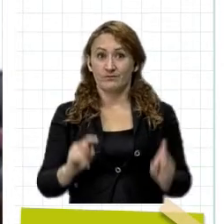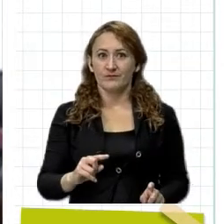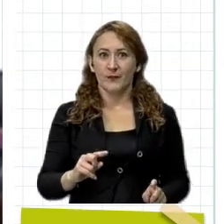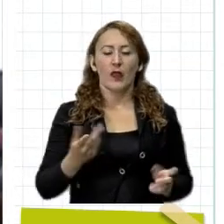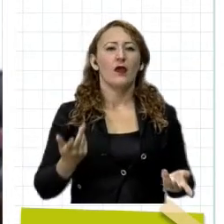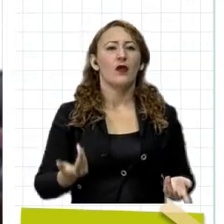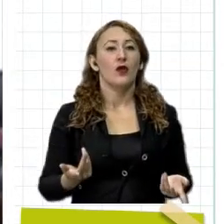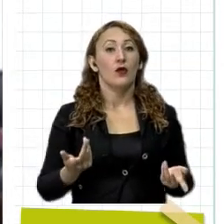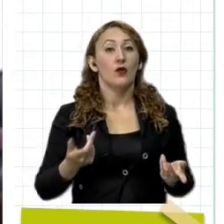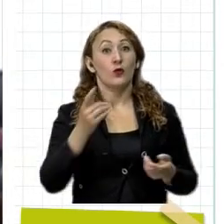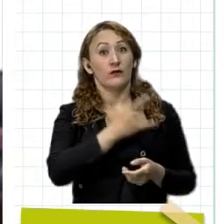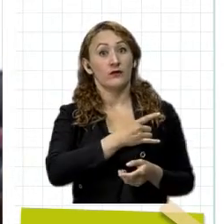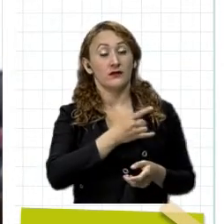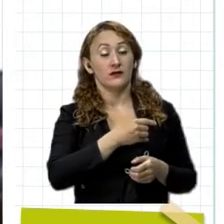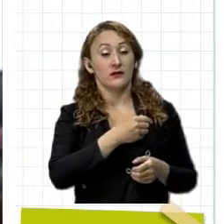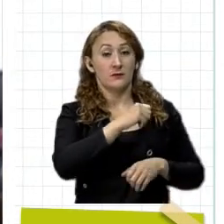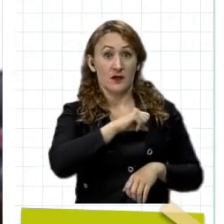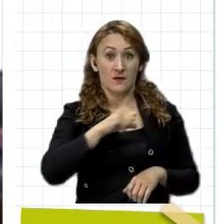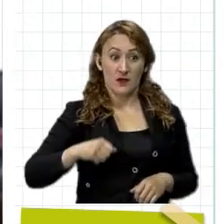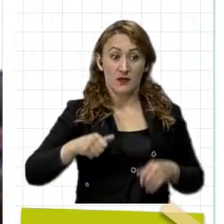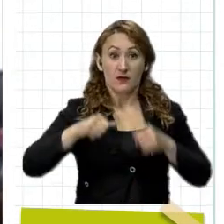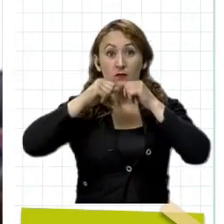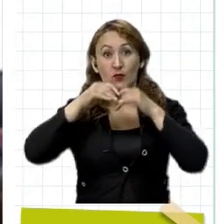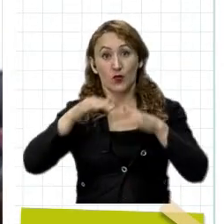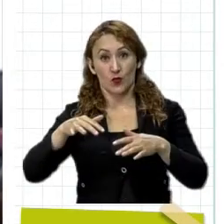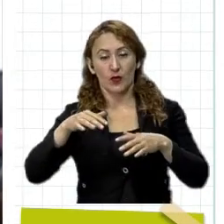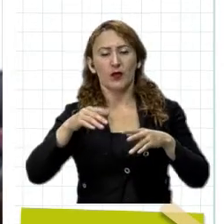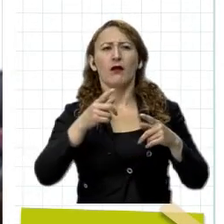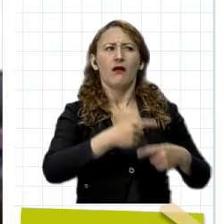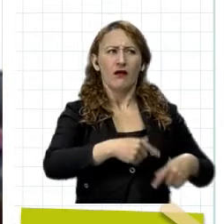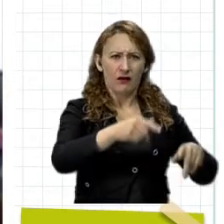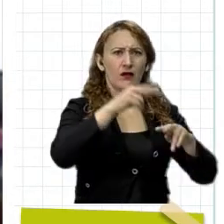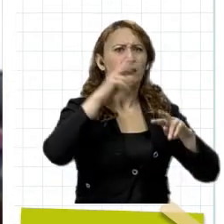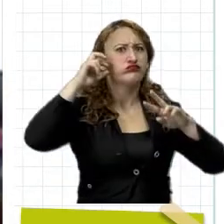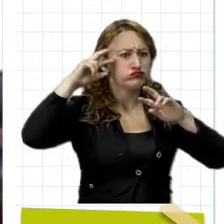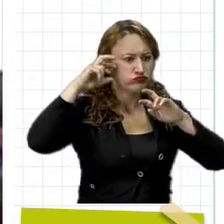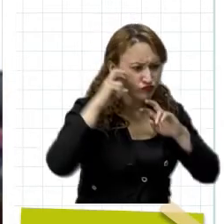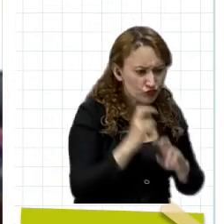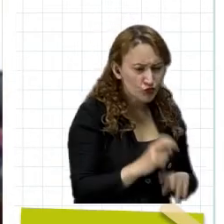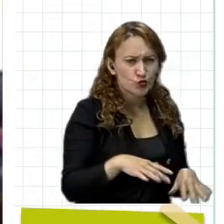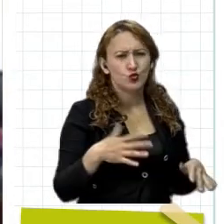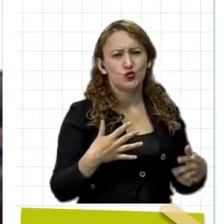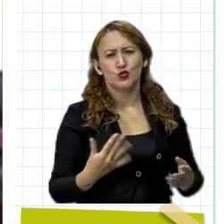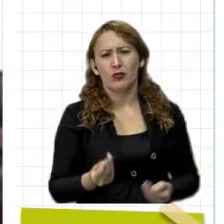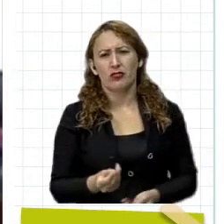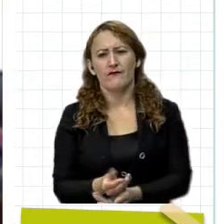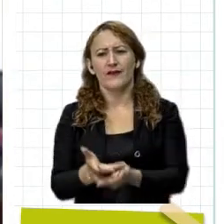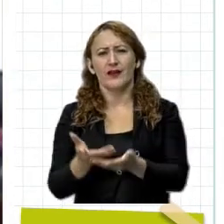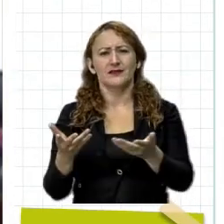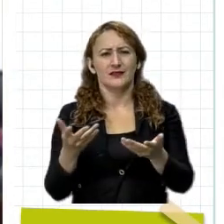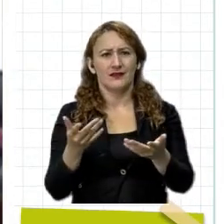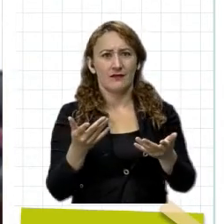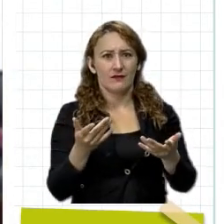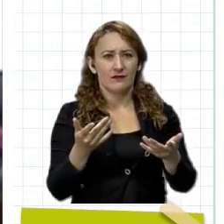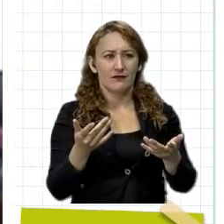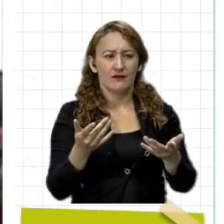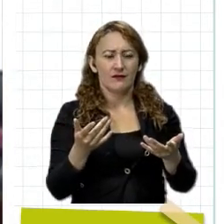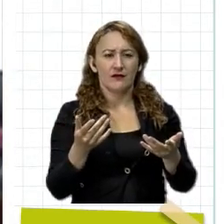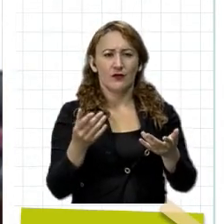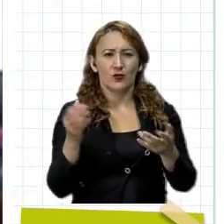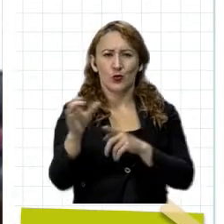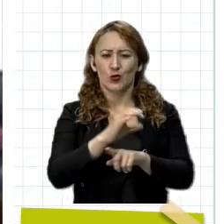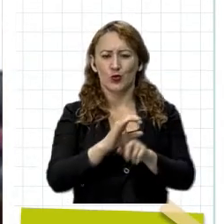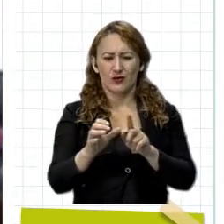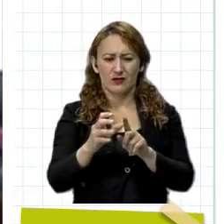privadas, hayan sido las grandes productoras de estudios e investigaciones sobre la diversidad y que al mismo tiempo, a su